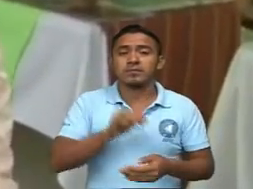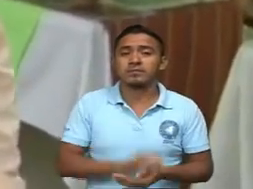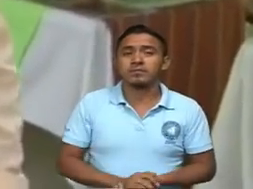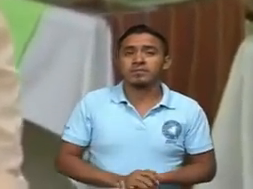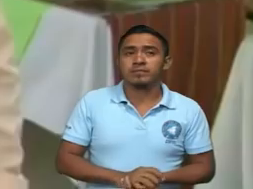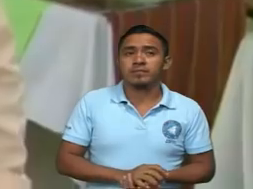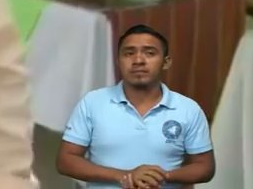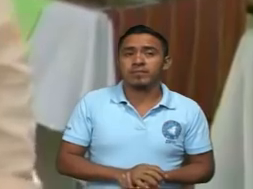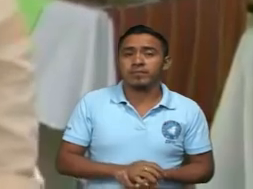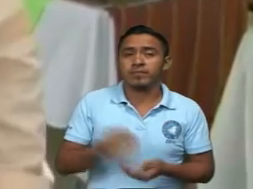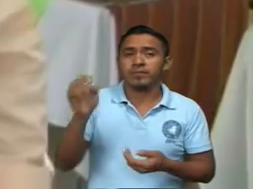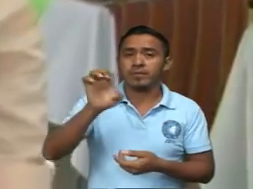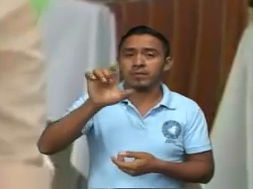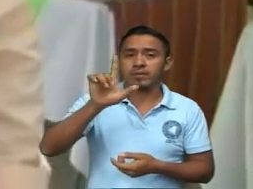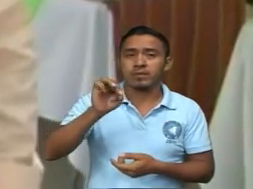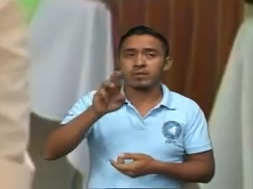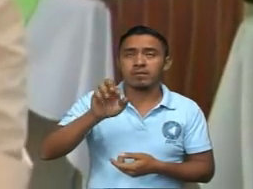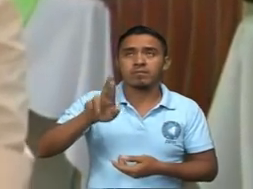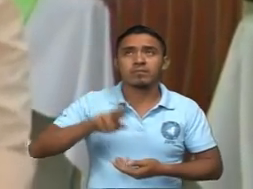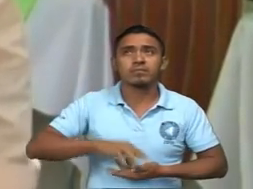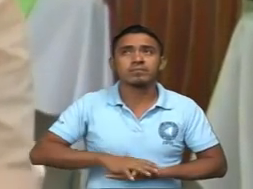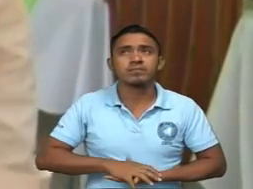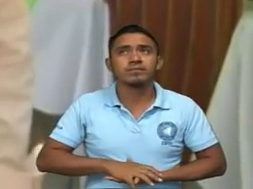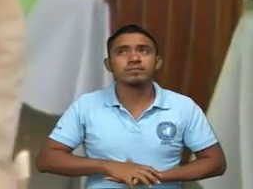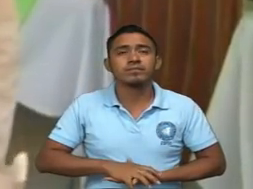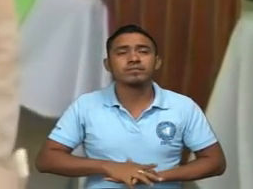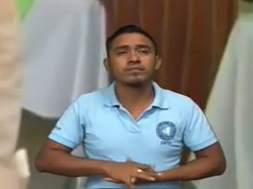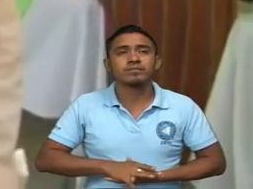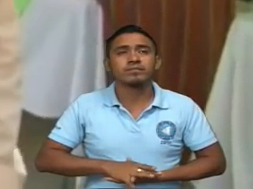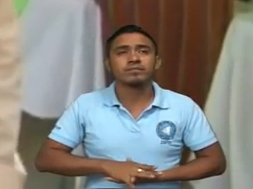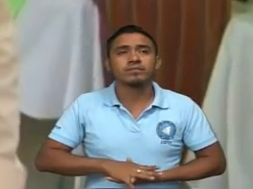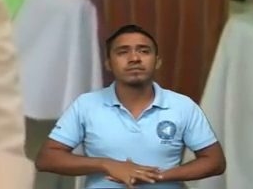Centrales, allá con Elmer Marcia.